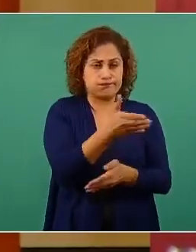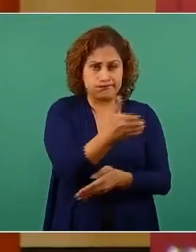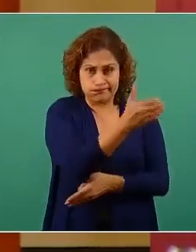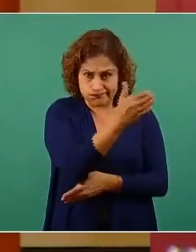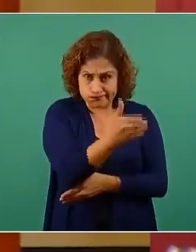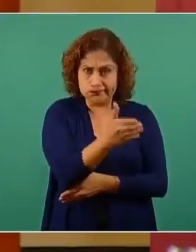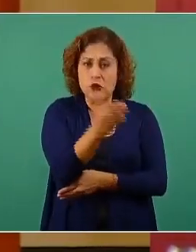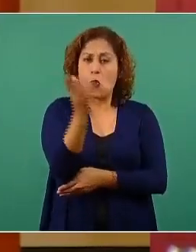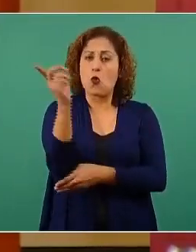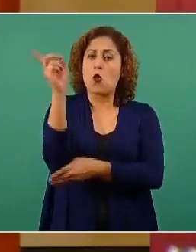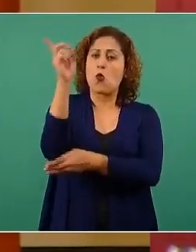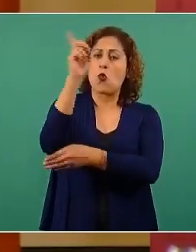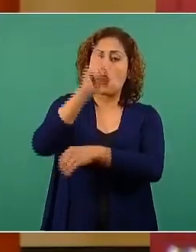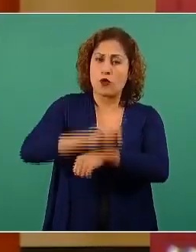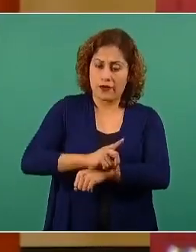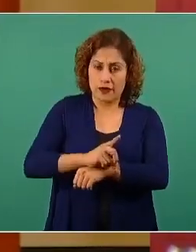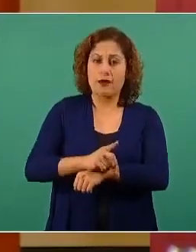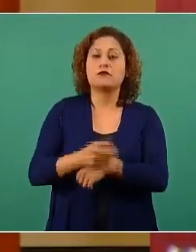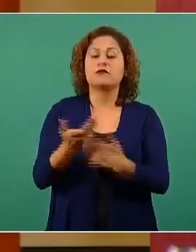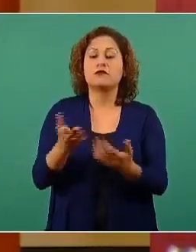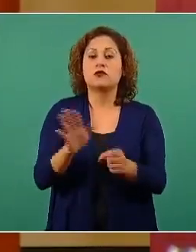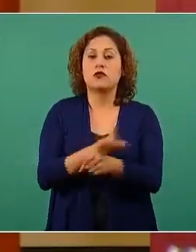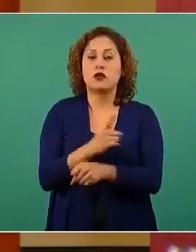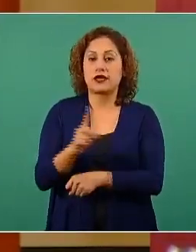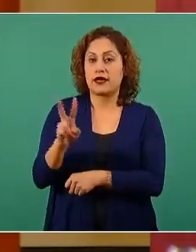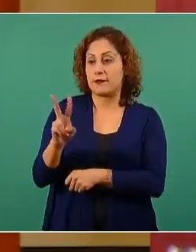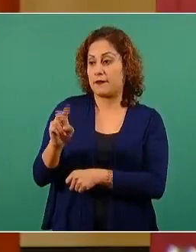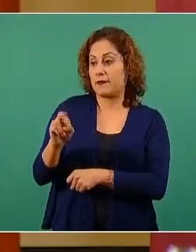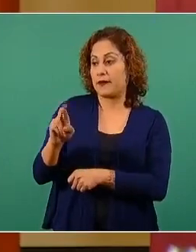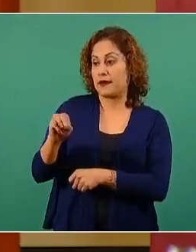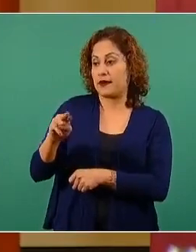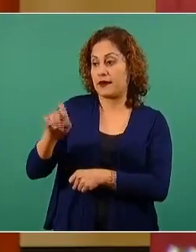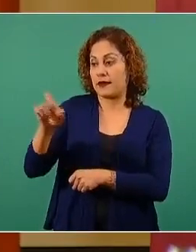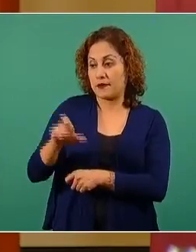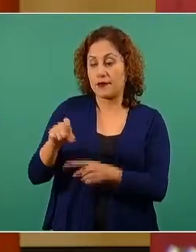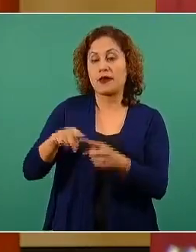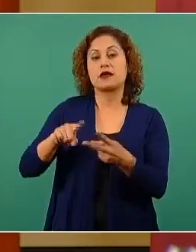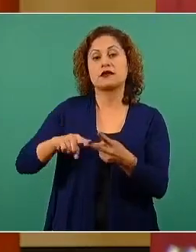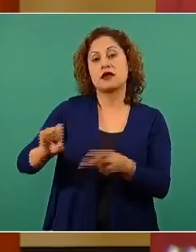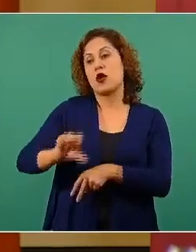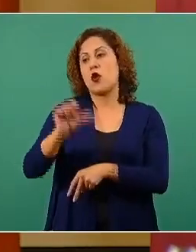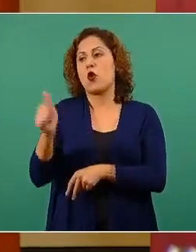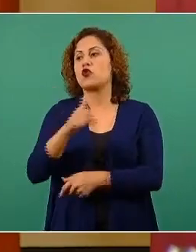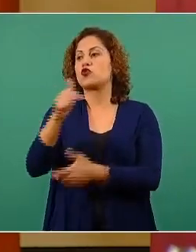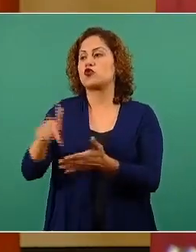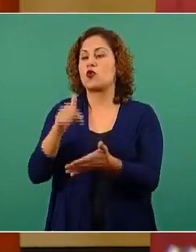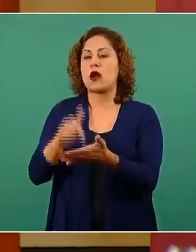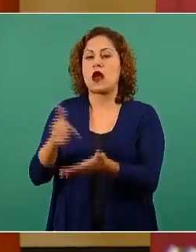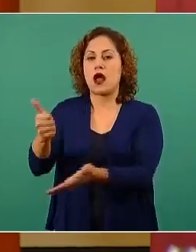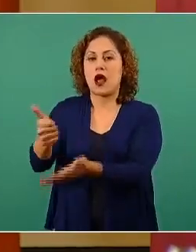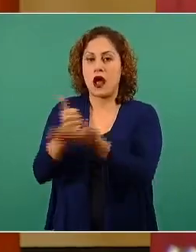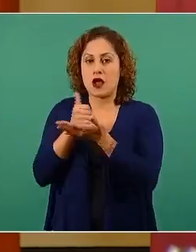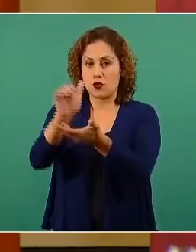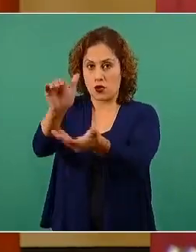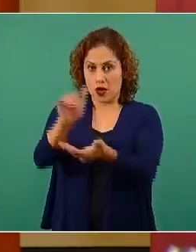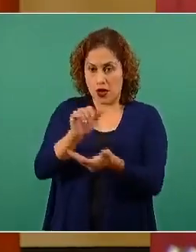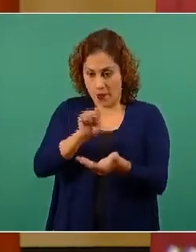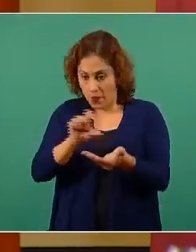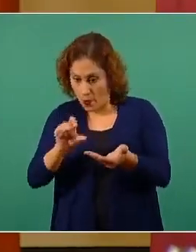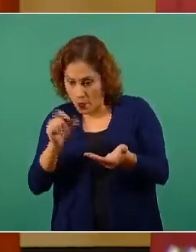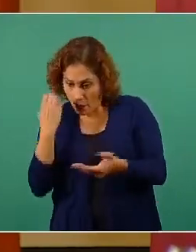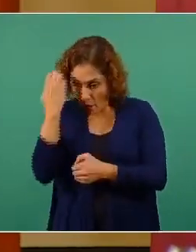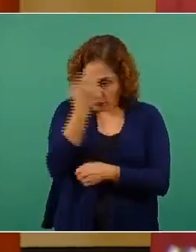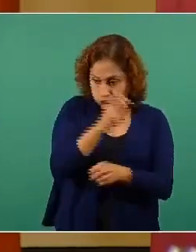compañeros, tanto en Birmex como en los otros recintos, están haciendo esa redistribución y verificando que el material esté